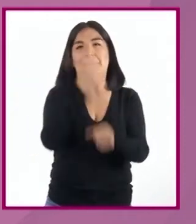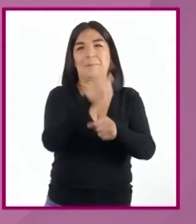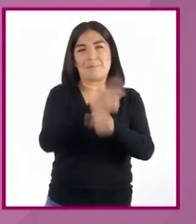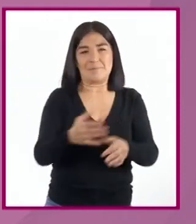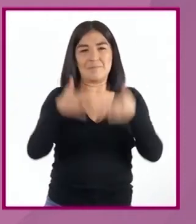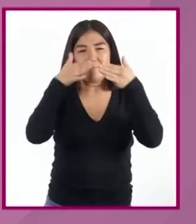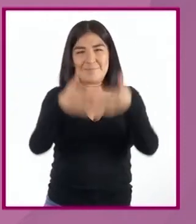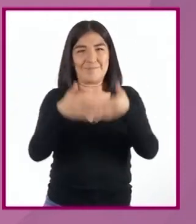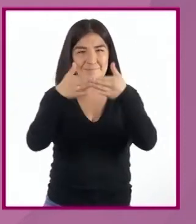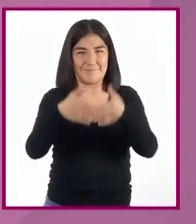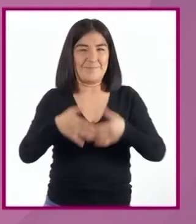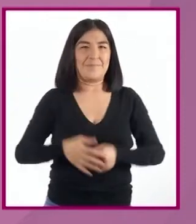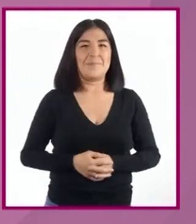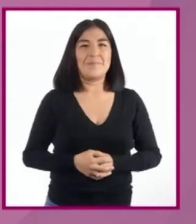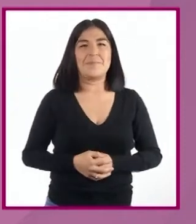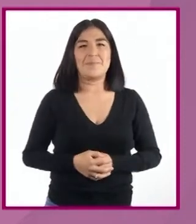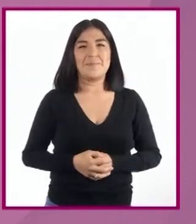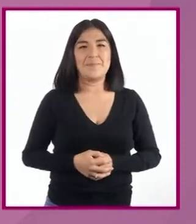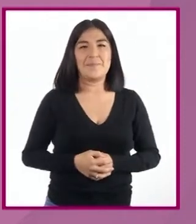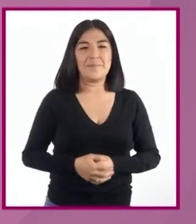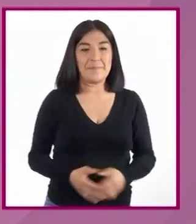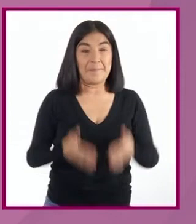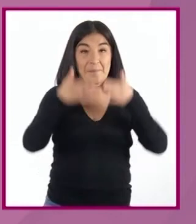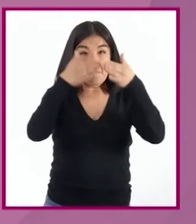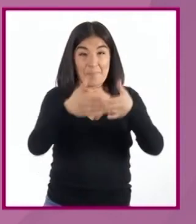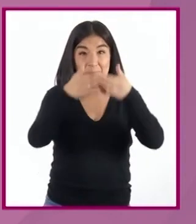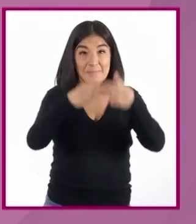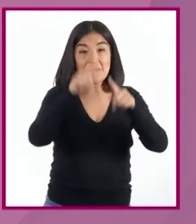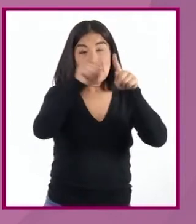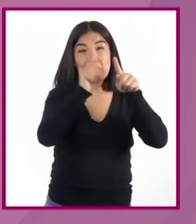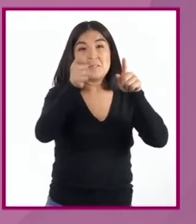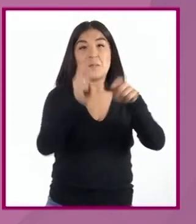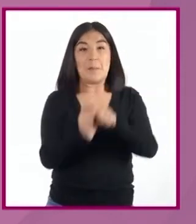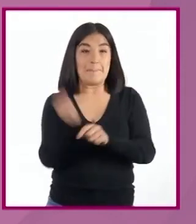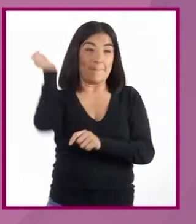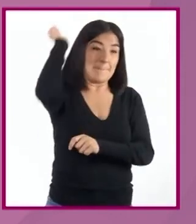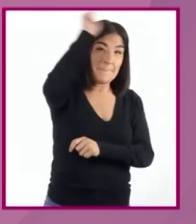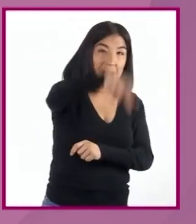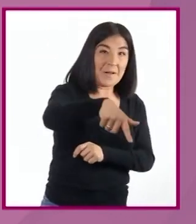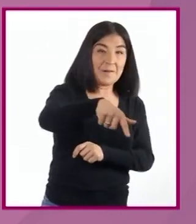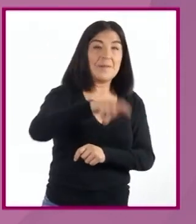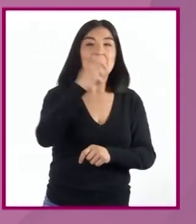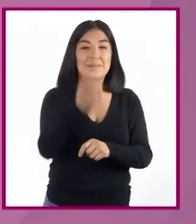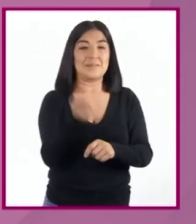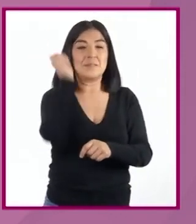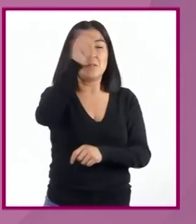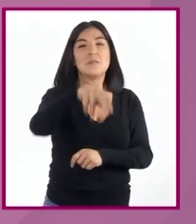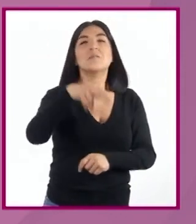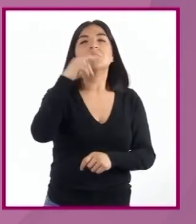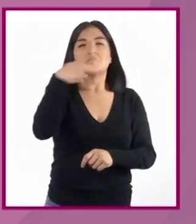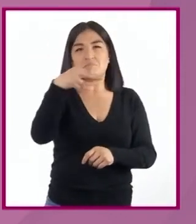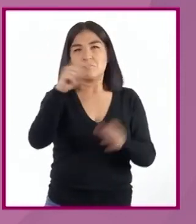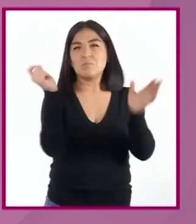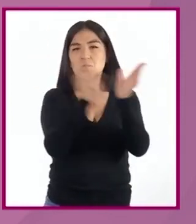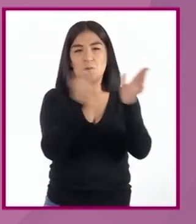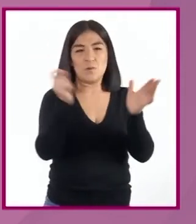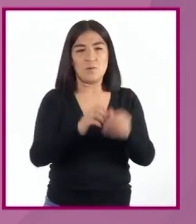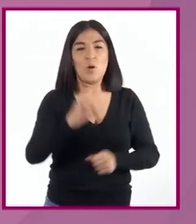lancha respectivamente. La lancha deja caer la boya en un punto que llamaremos